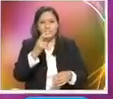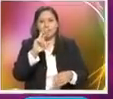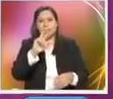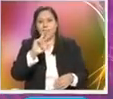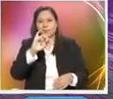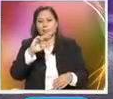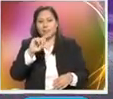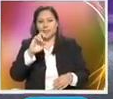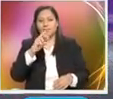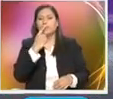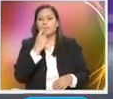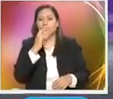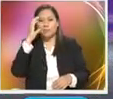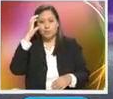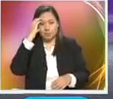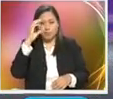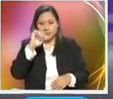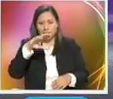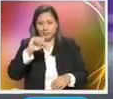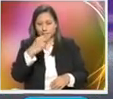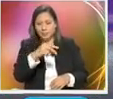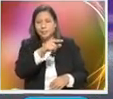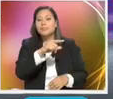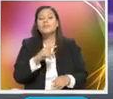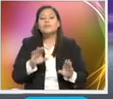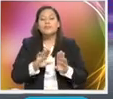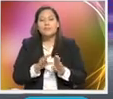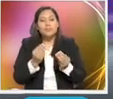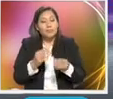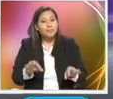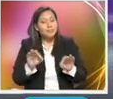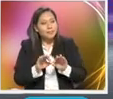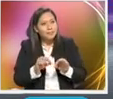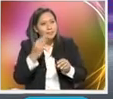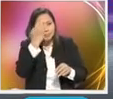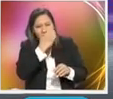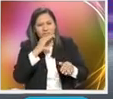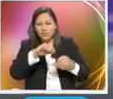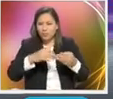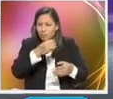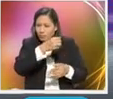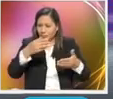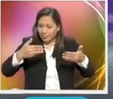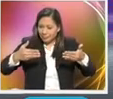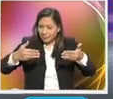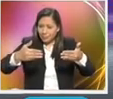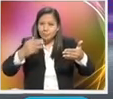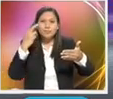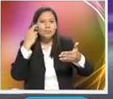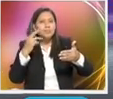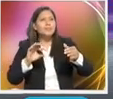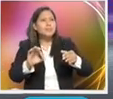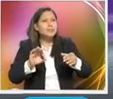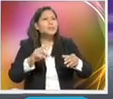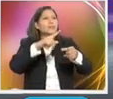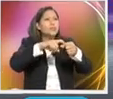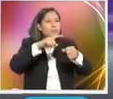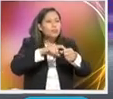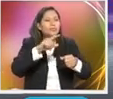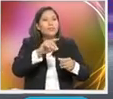Cama. Sin embargo, también es importante ver cómo todo está sincronizado, vaya, los sonidos en conjunto